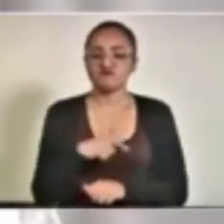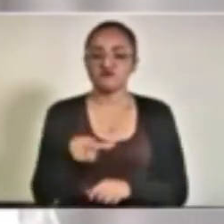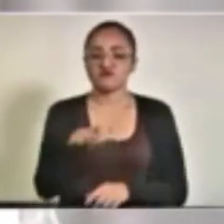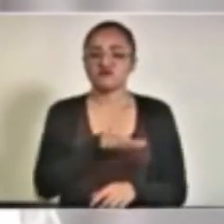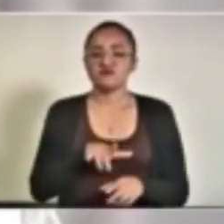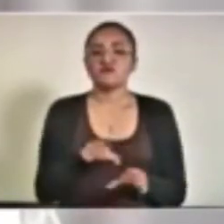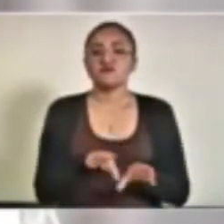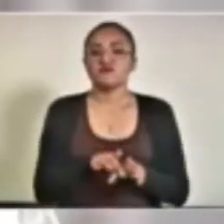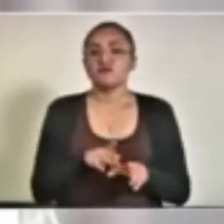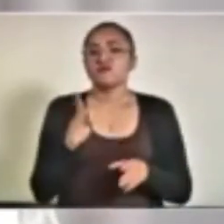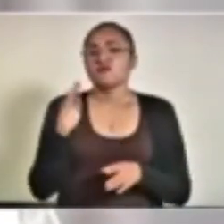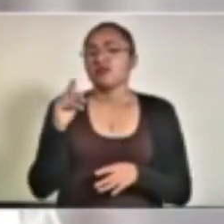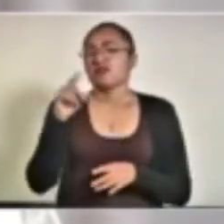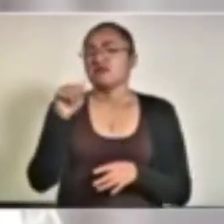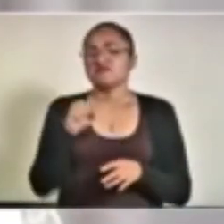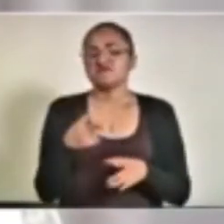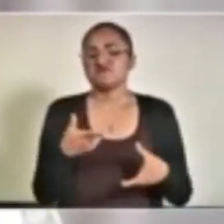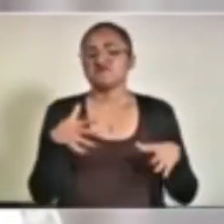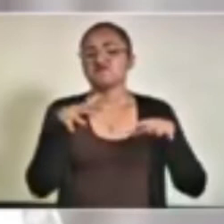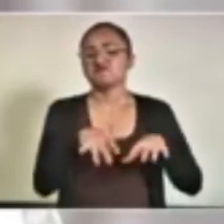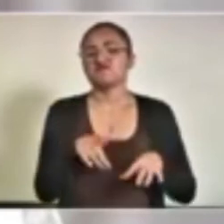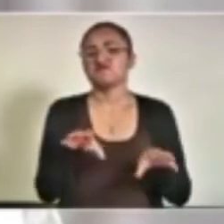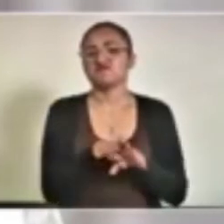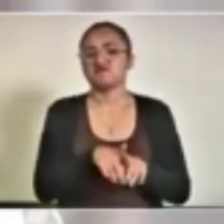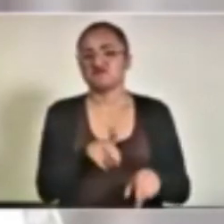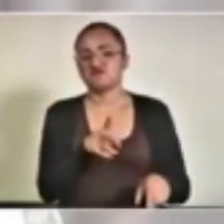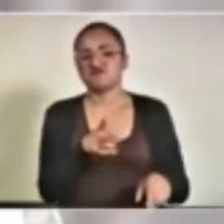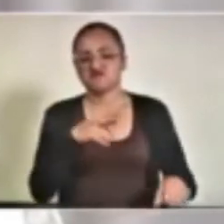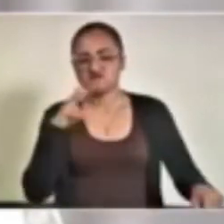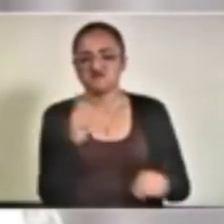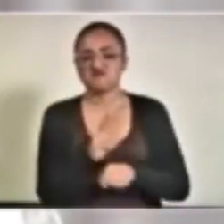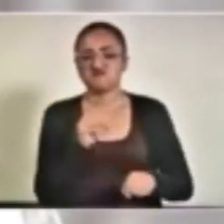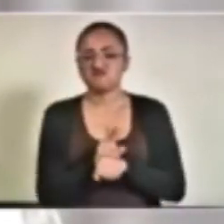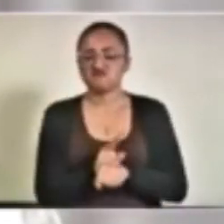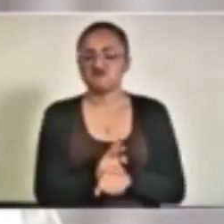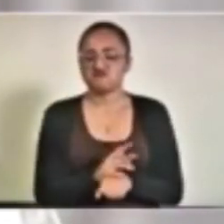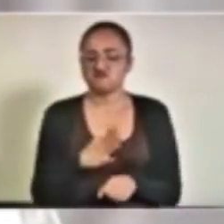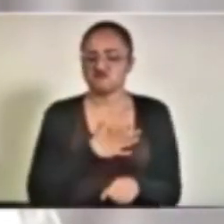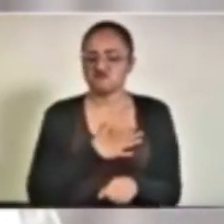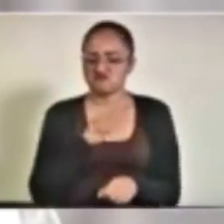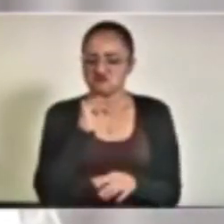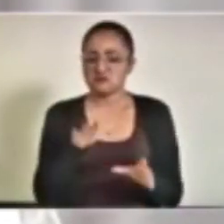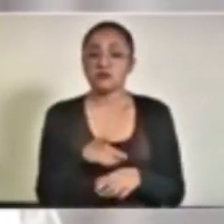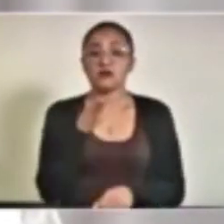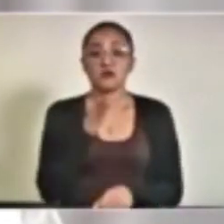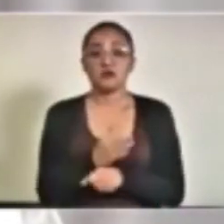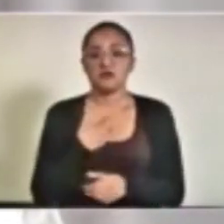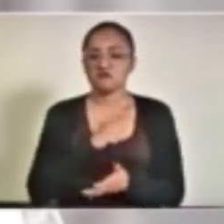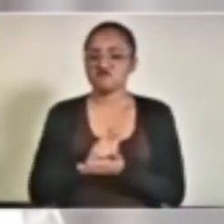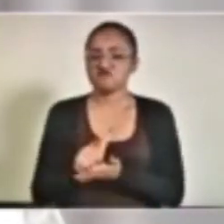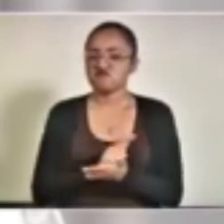perfectamente identificadas y que hoy hicimos el operativo de limpia